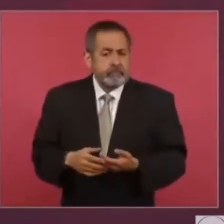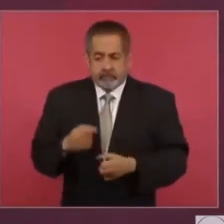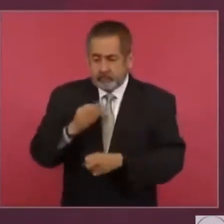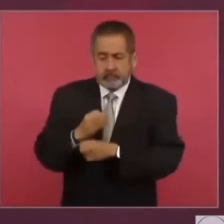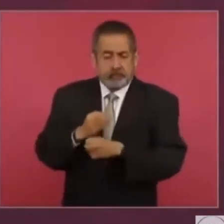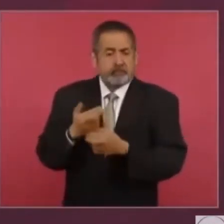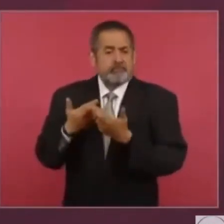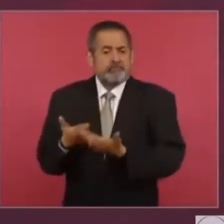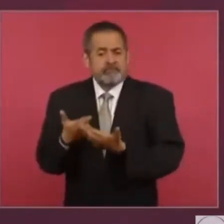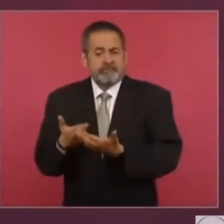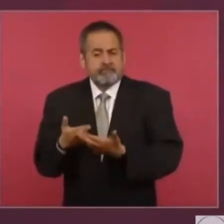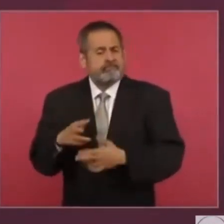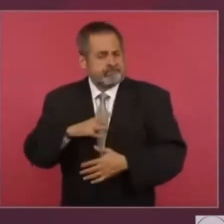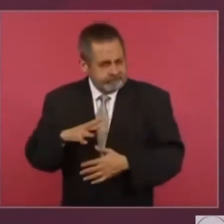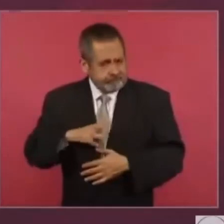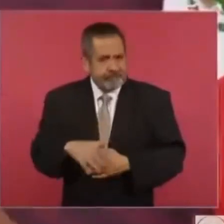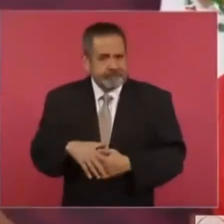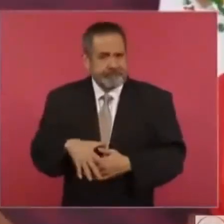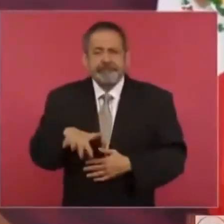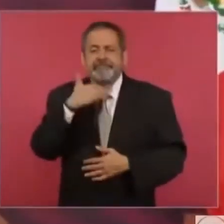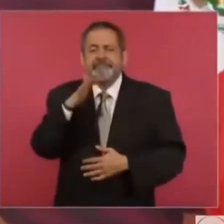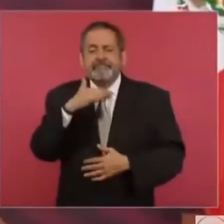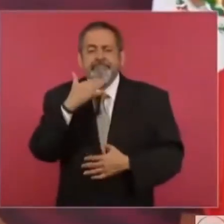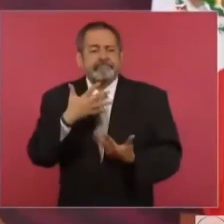ahora no se permite la corrupción.